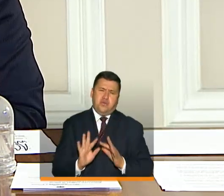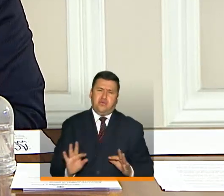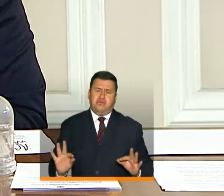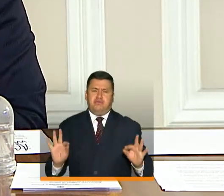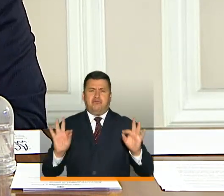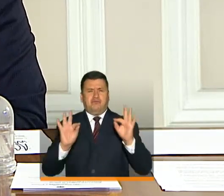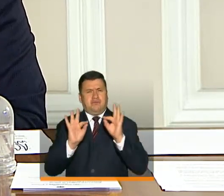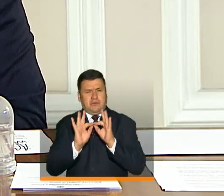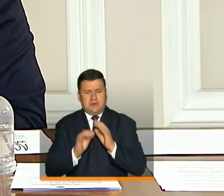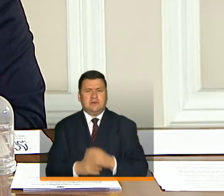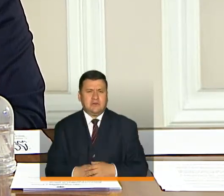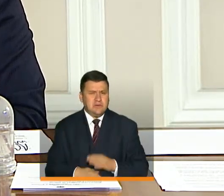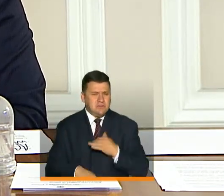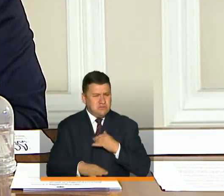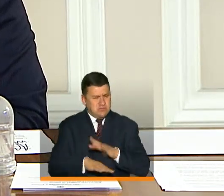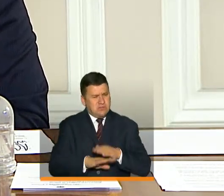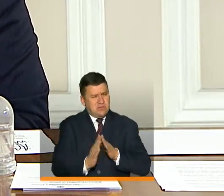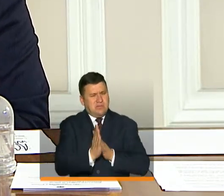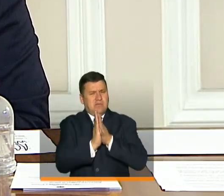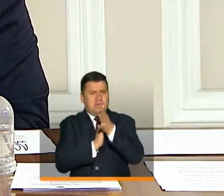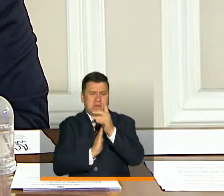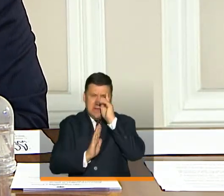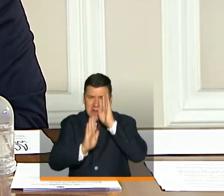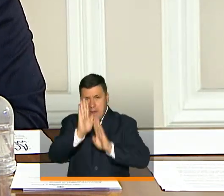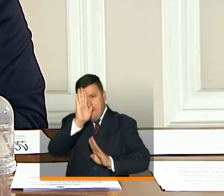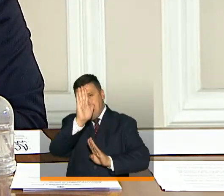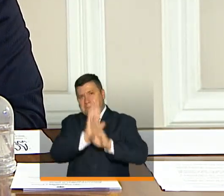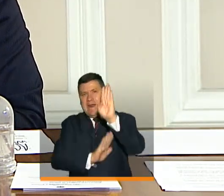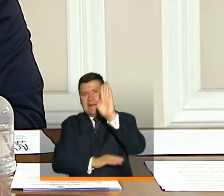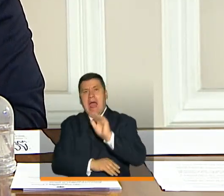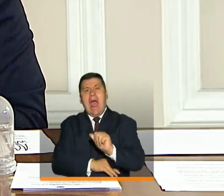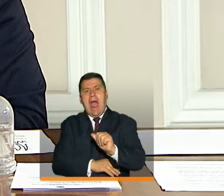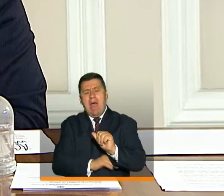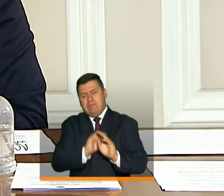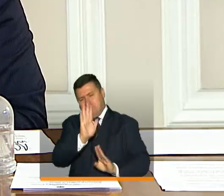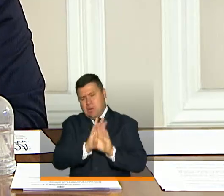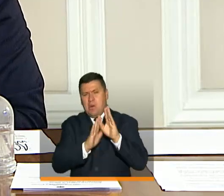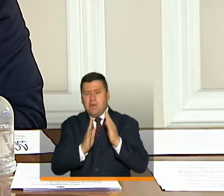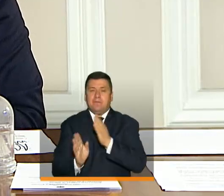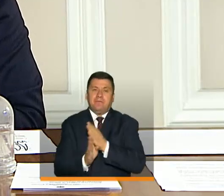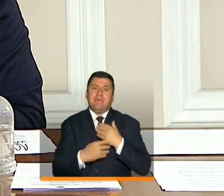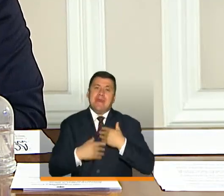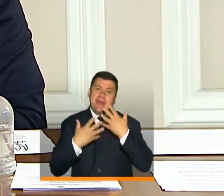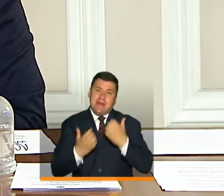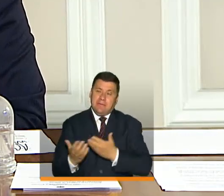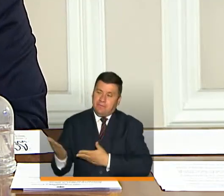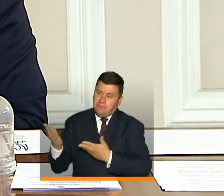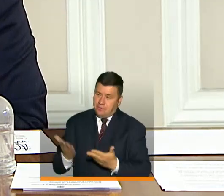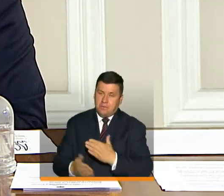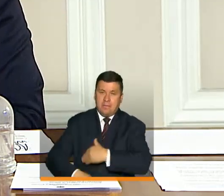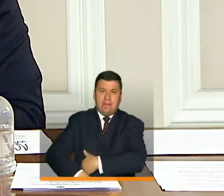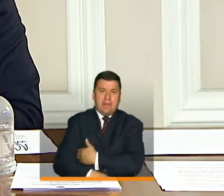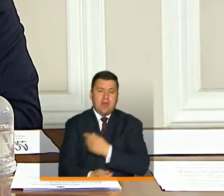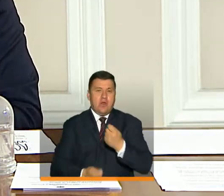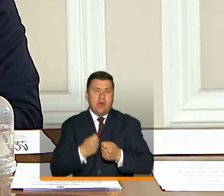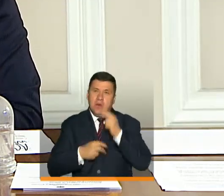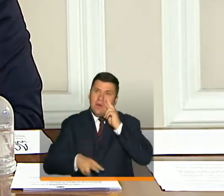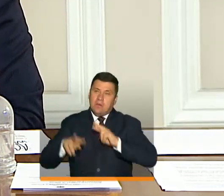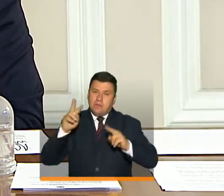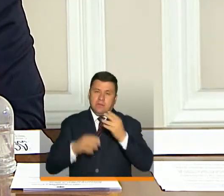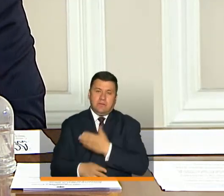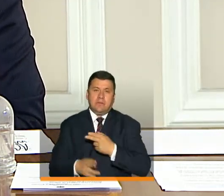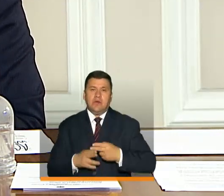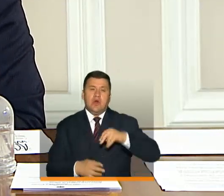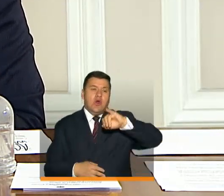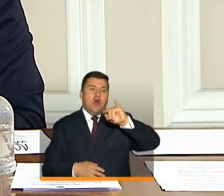además hacer esa mención también al emprendimiento de la mujer. Yo quiero también darle la bienvenida hoy al ministro de Comercio, Industria y Turismo,